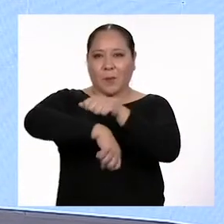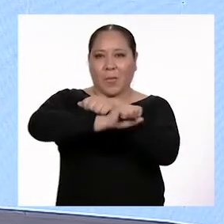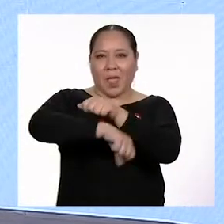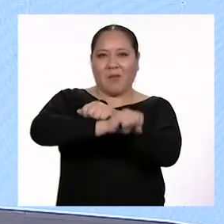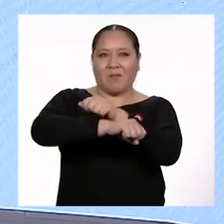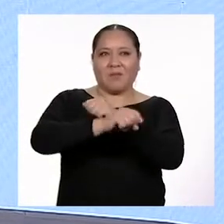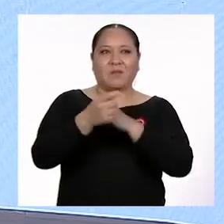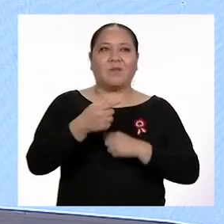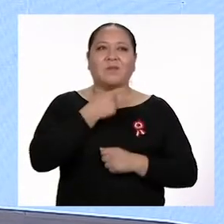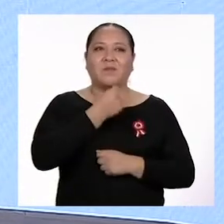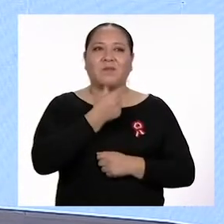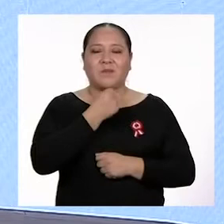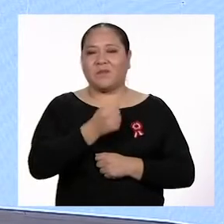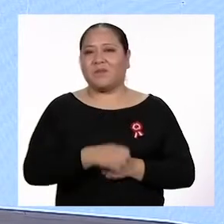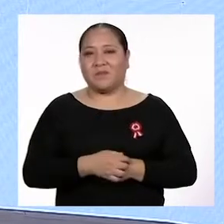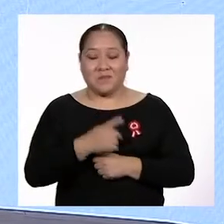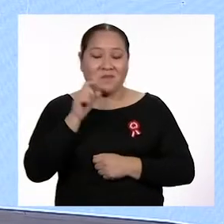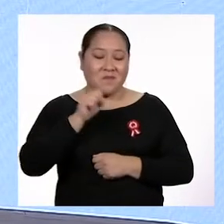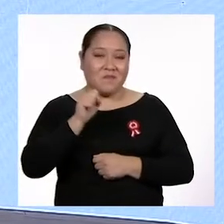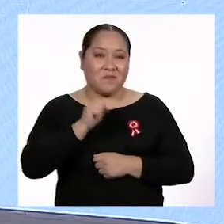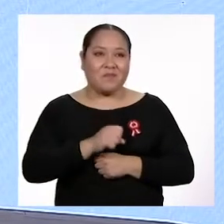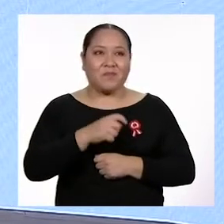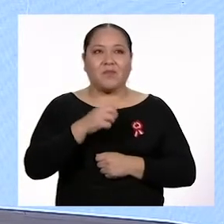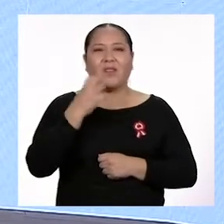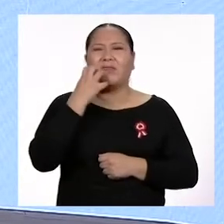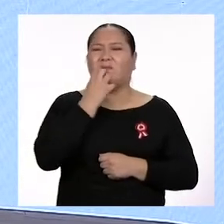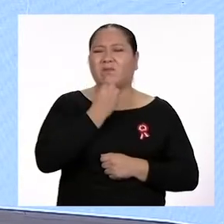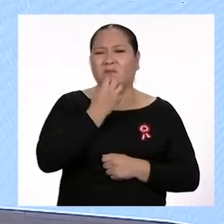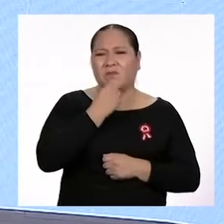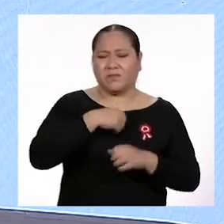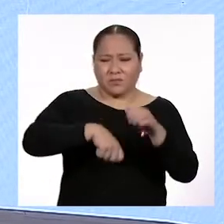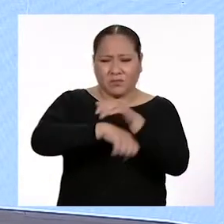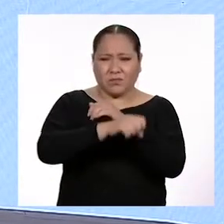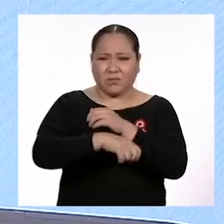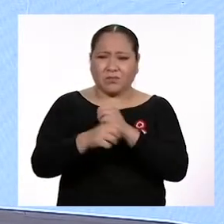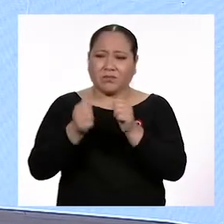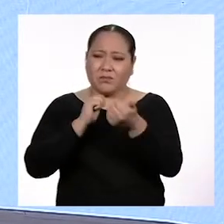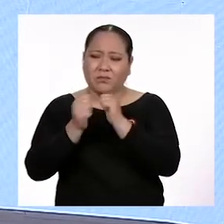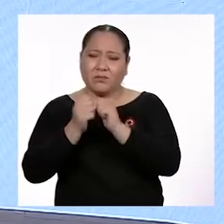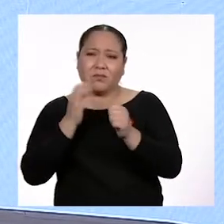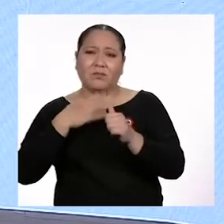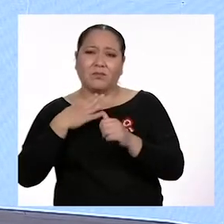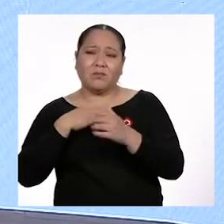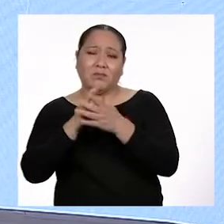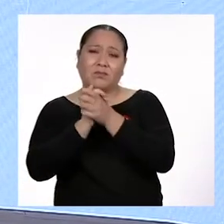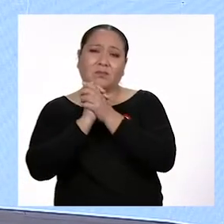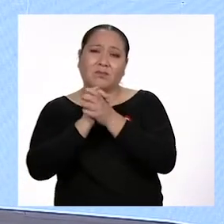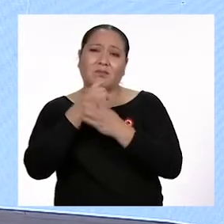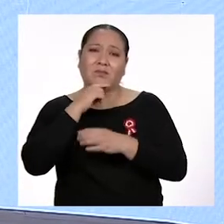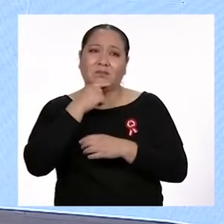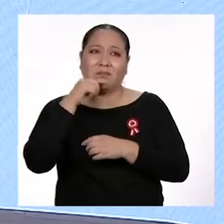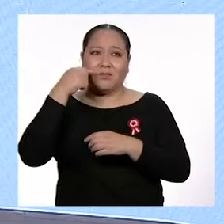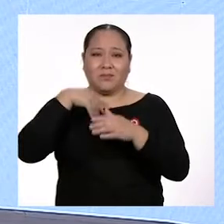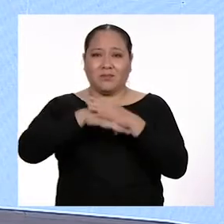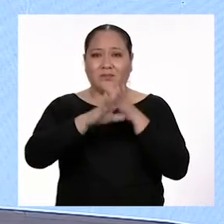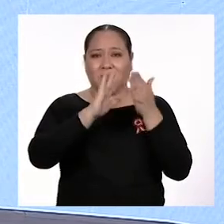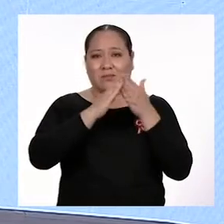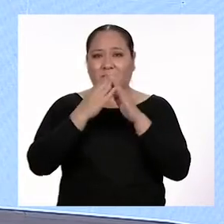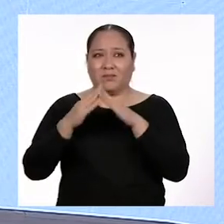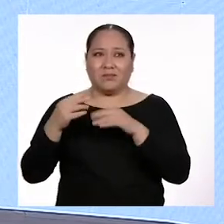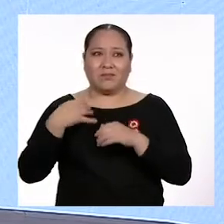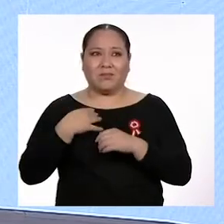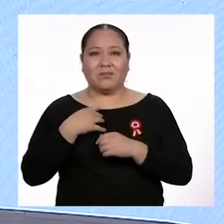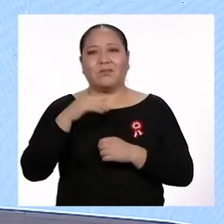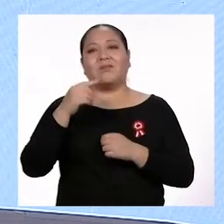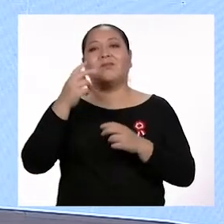fútbol, porque me gusta mucho y también porque extraño los partidos que jugaba con mis amigas en el barrio. Nuestro equipo se llamaba